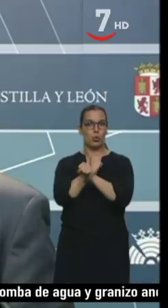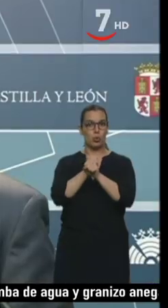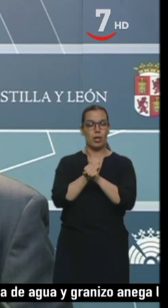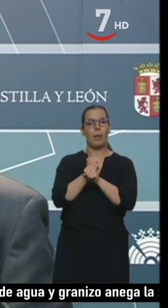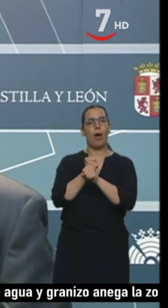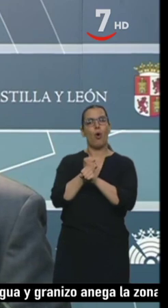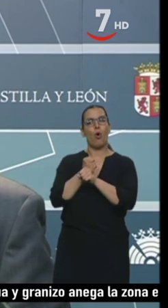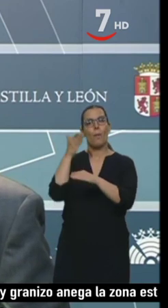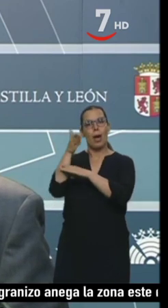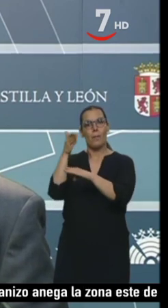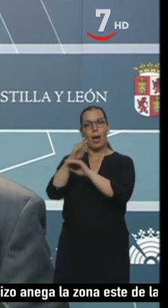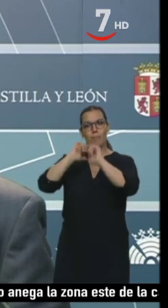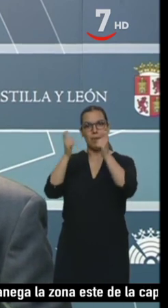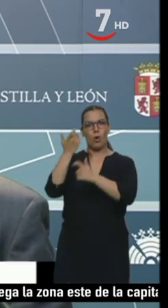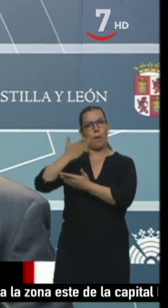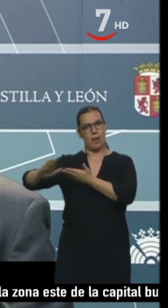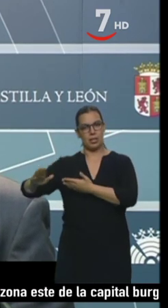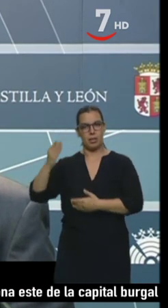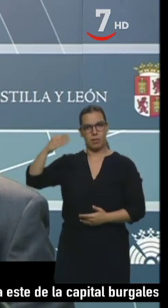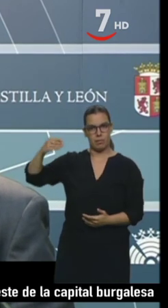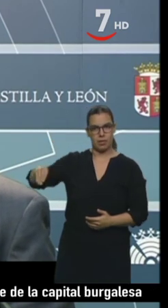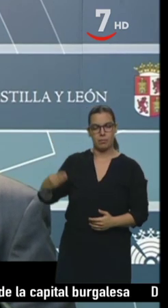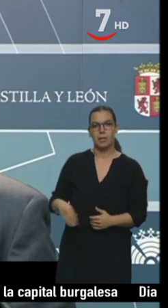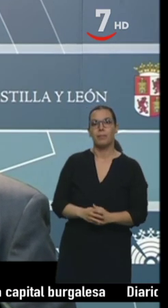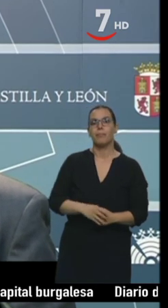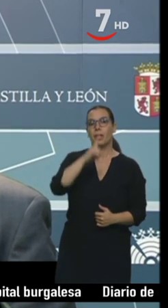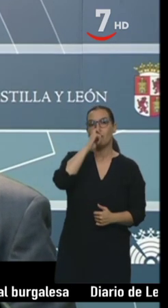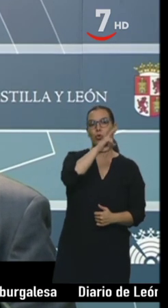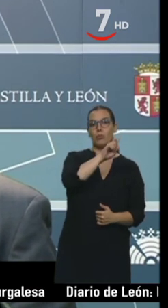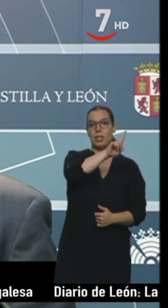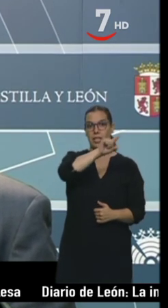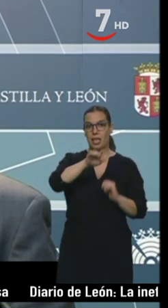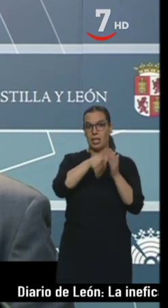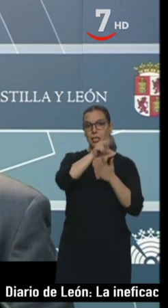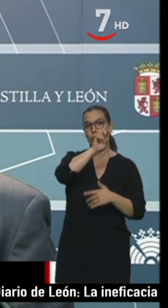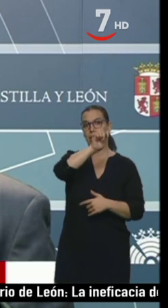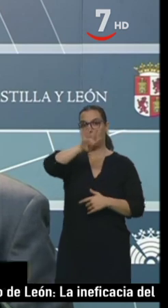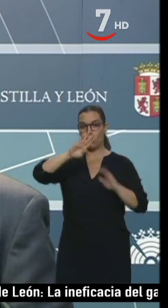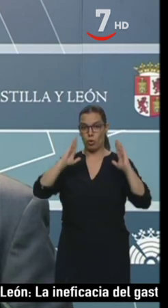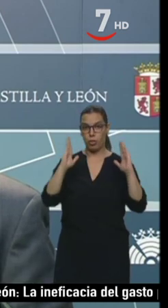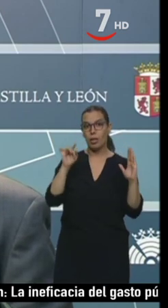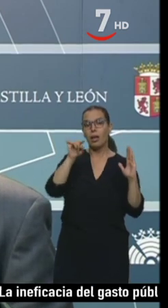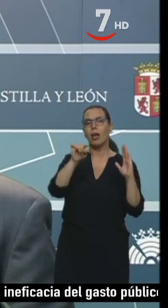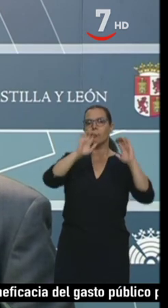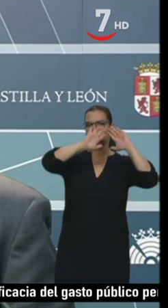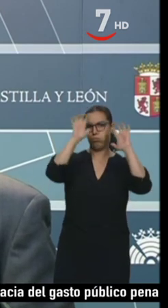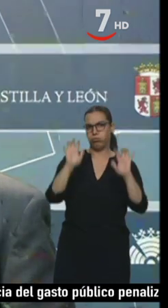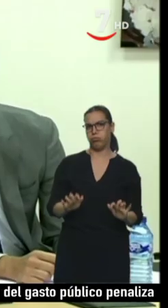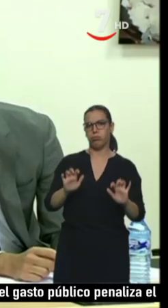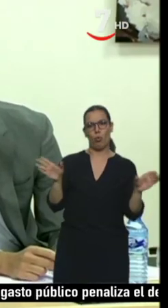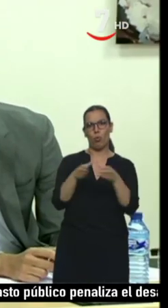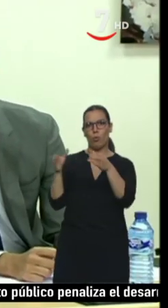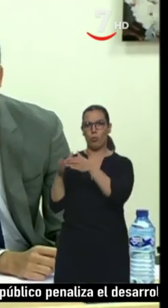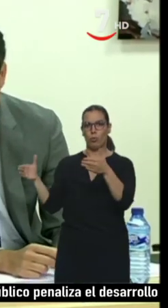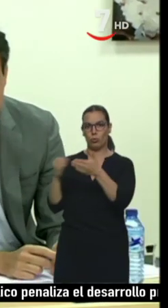aparte. Desde el 2010, el 2012, el 2013 y el 2014, todos los grupos tuvieron una reducción muy importante.